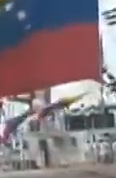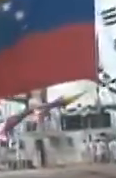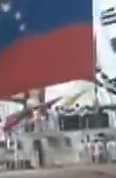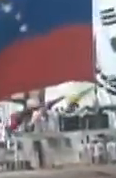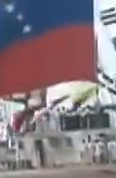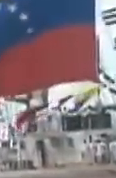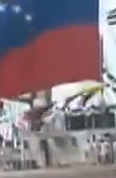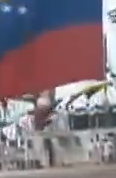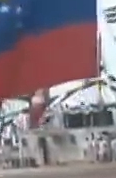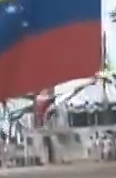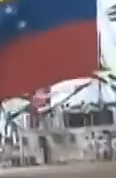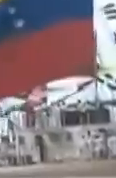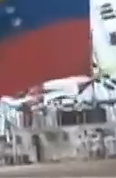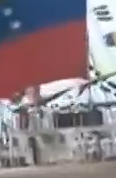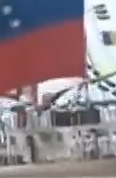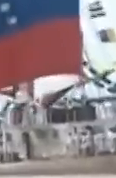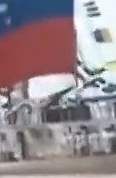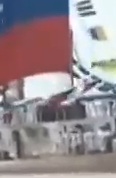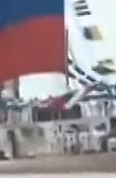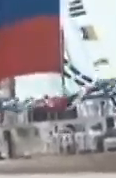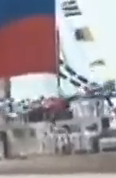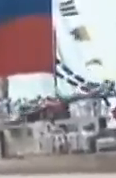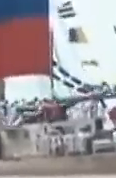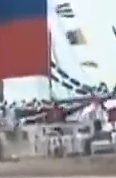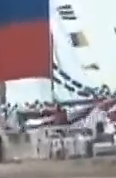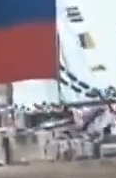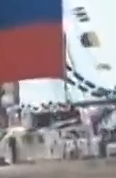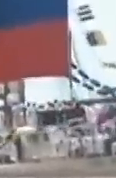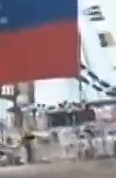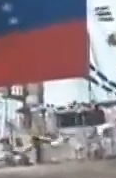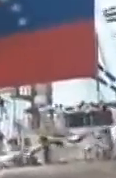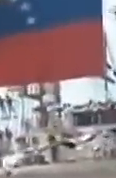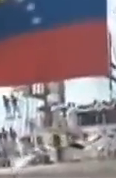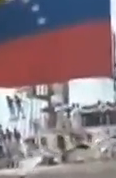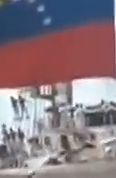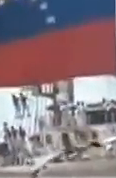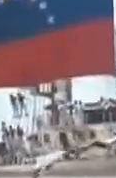5 puertos. Buen viento y buena mar, lo han reiterado las autoridades. Con estas imágenes despedimos este contacto. Adelante.